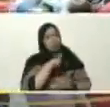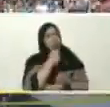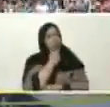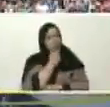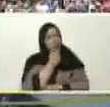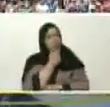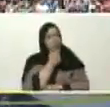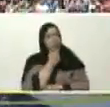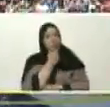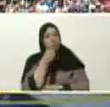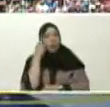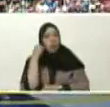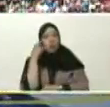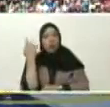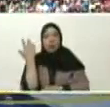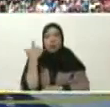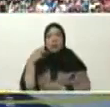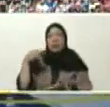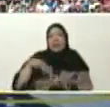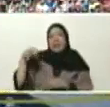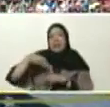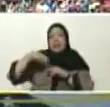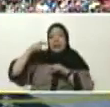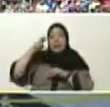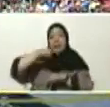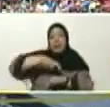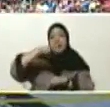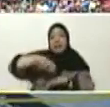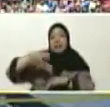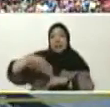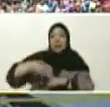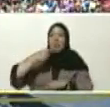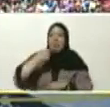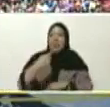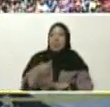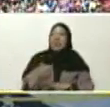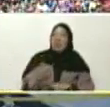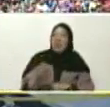Héctor Rodríguez es travieso. Héctor Rodríguez me dice,